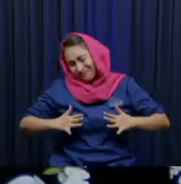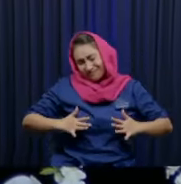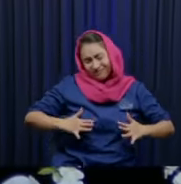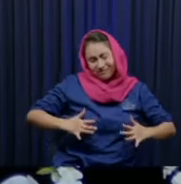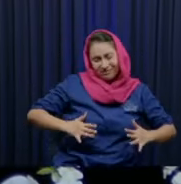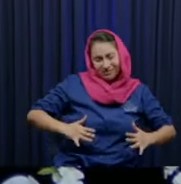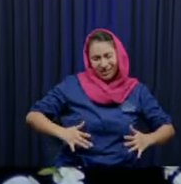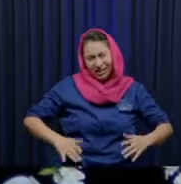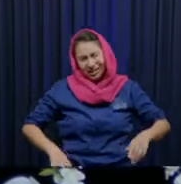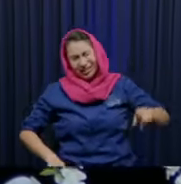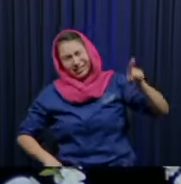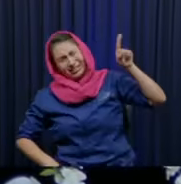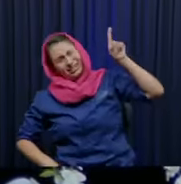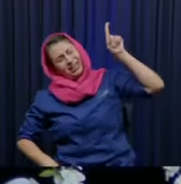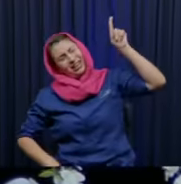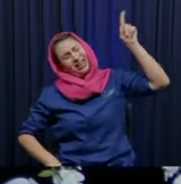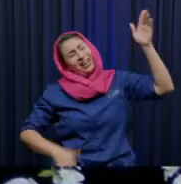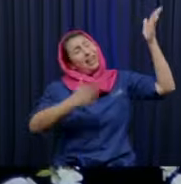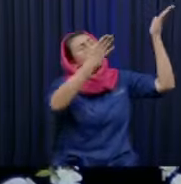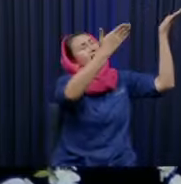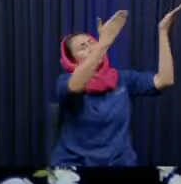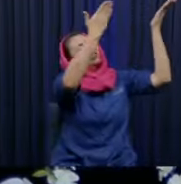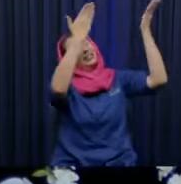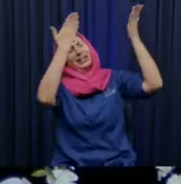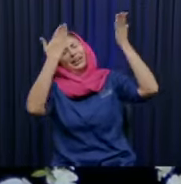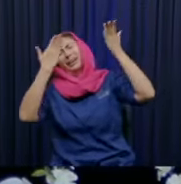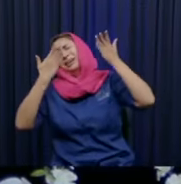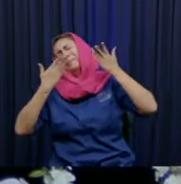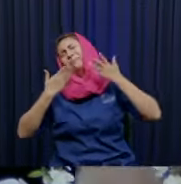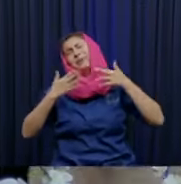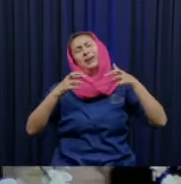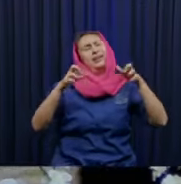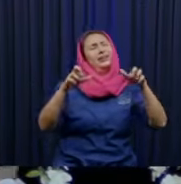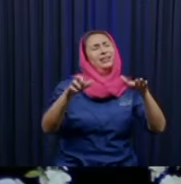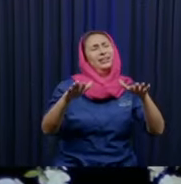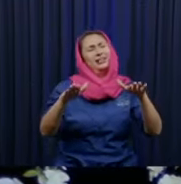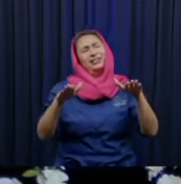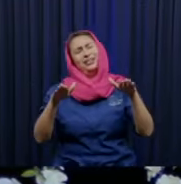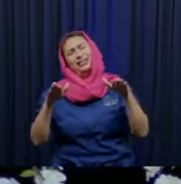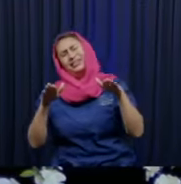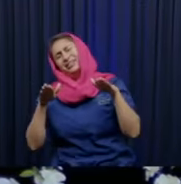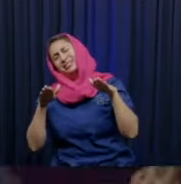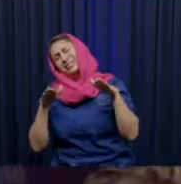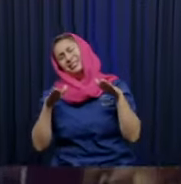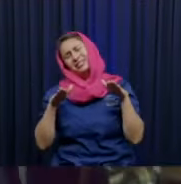llenará de esa